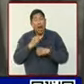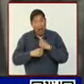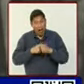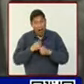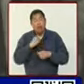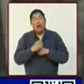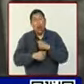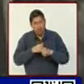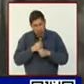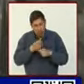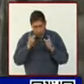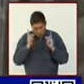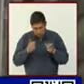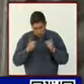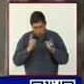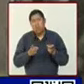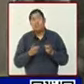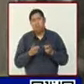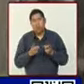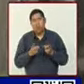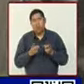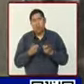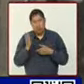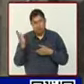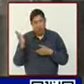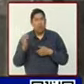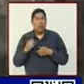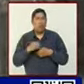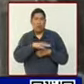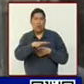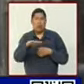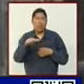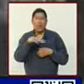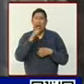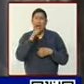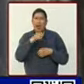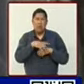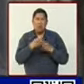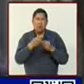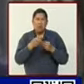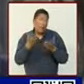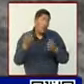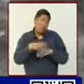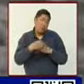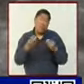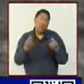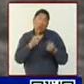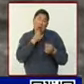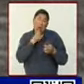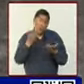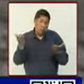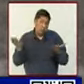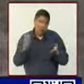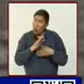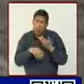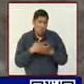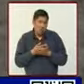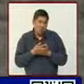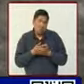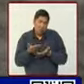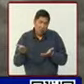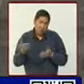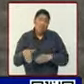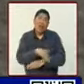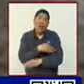han desbordado. Sí, seguramente, por eso se ha venido el agua, se ha vuelto para este lado. Agua, lodo, ¿qué se entra? Sí, lodo, ahí véalo, lodo, todo lo